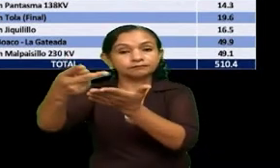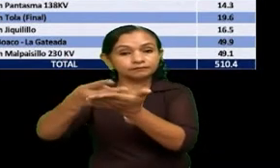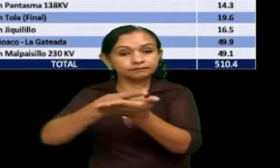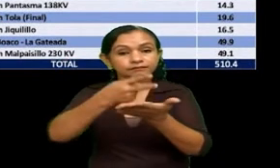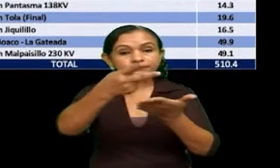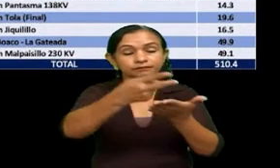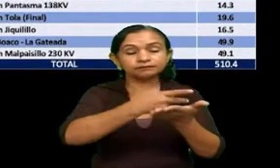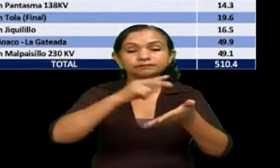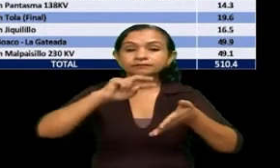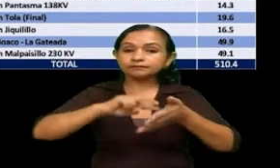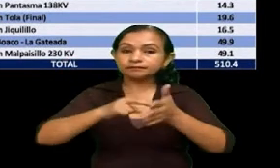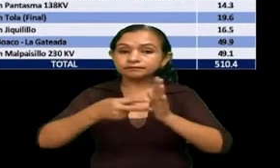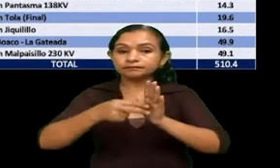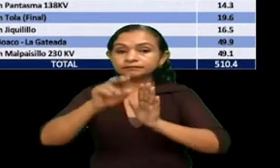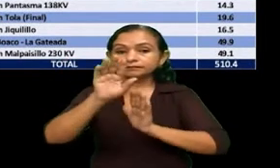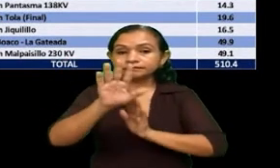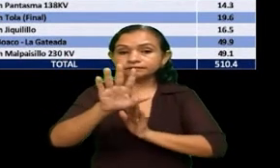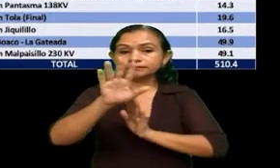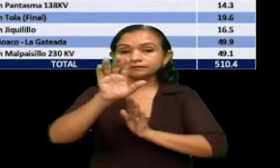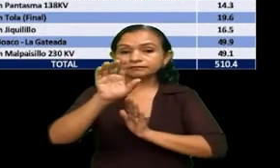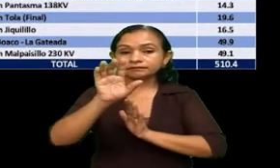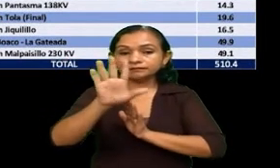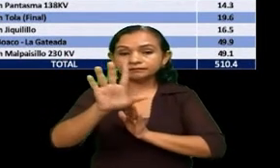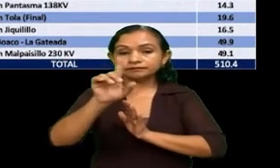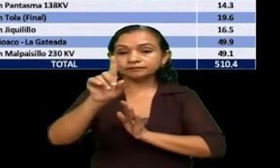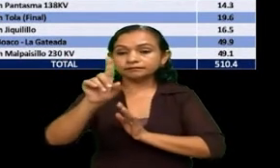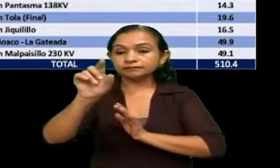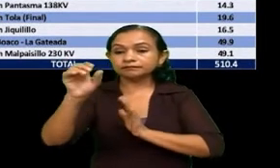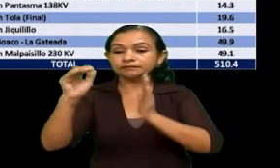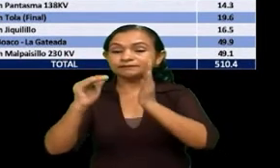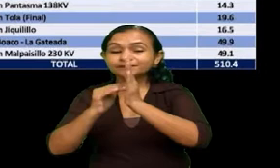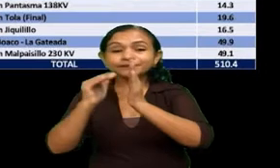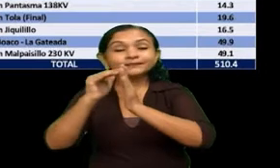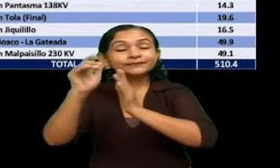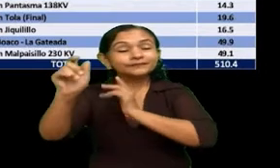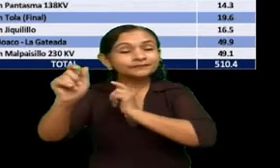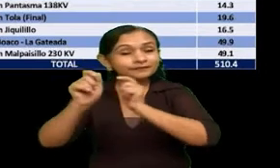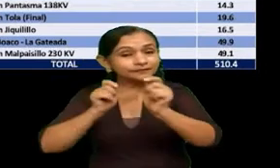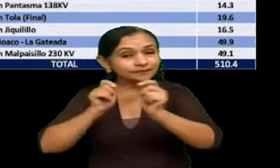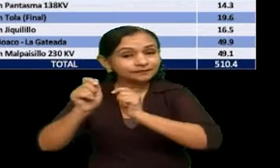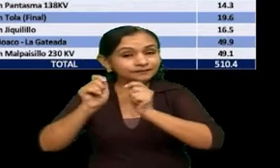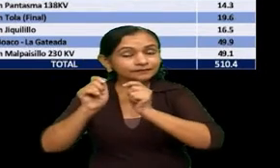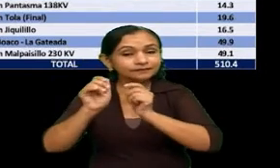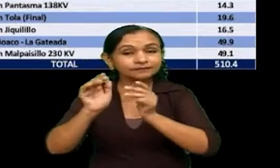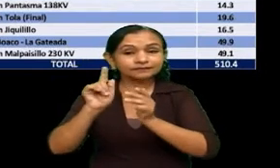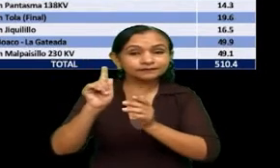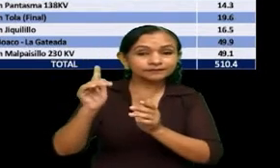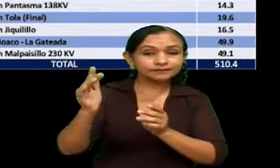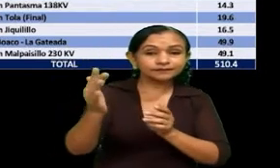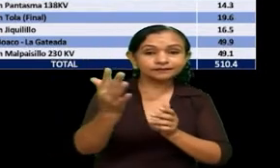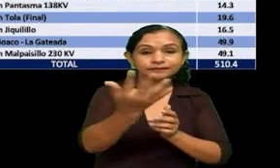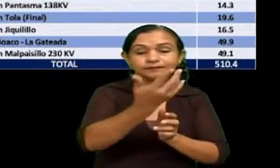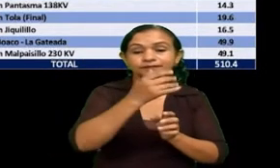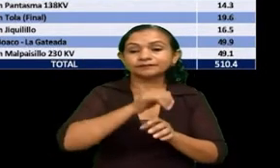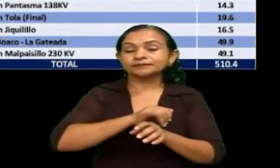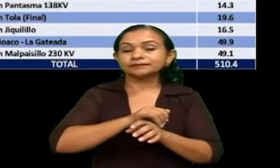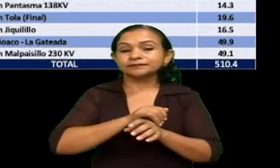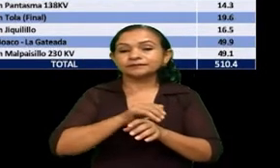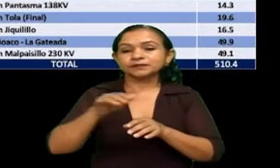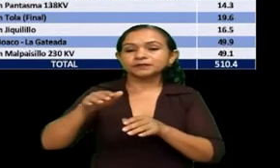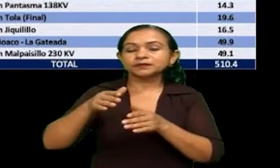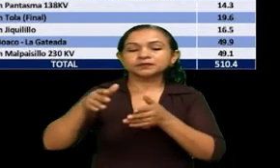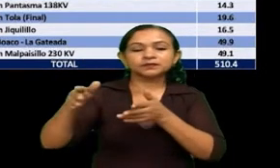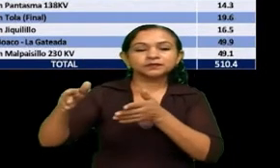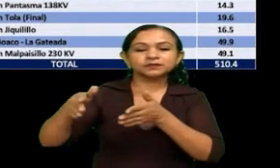que significan 510 millones de dólares. Ahí okay. Estamos hablando, para todos los que viajamos en nuestro